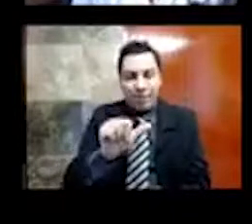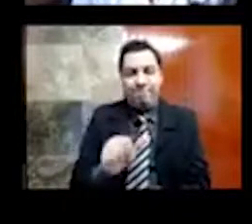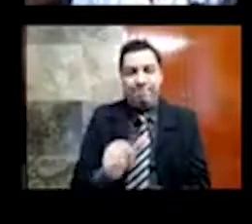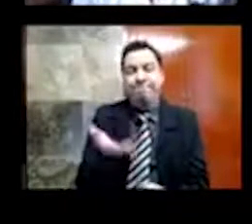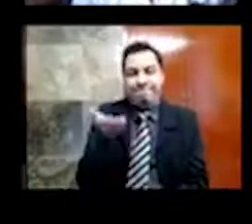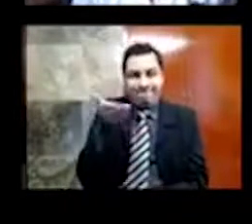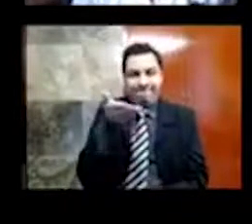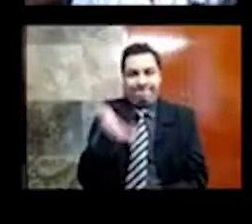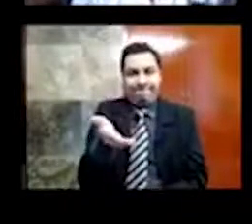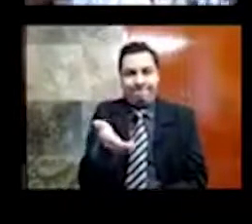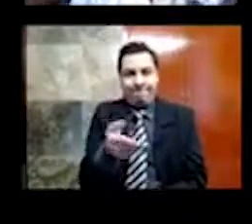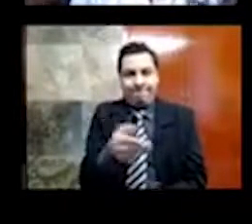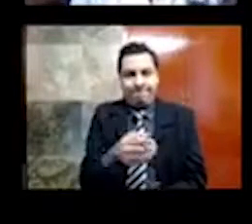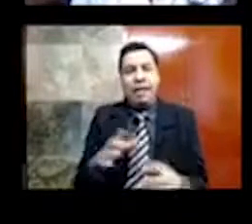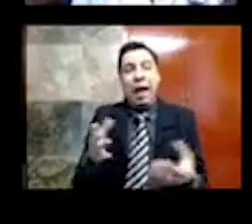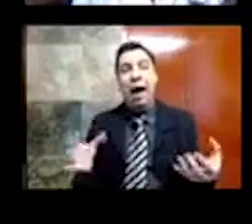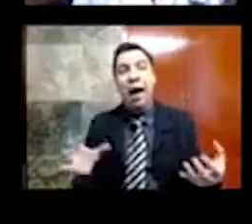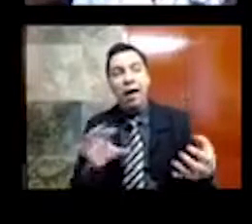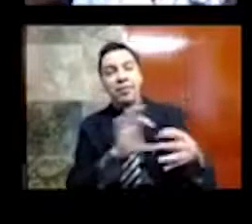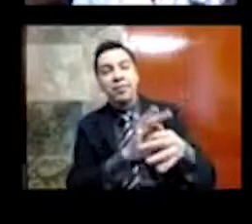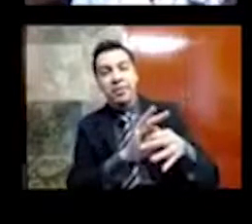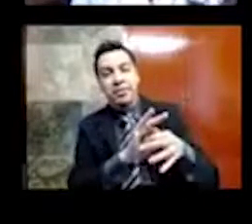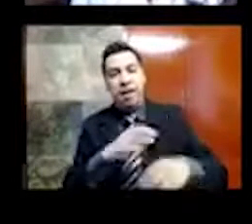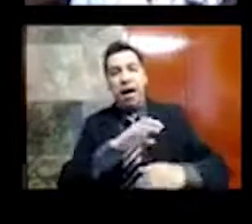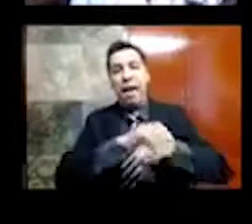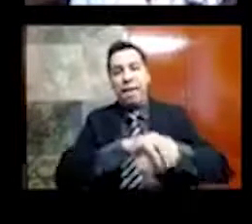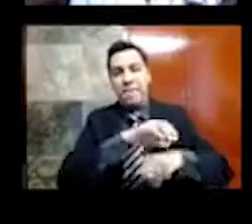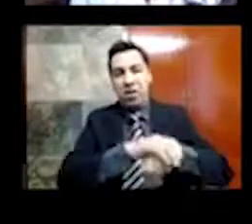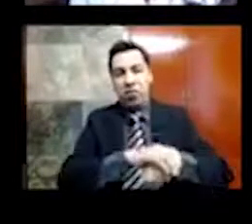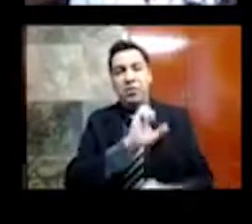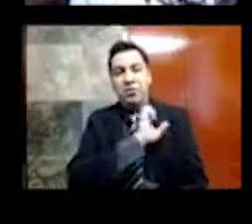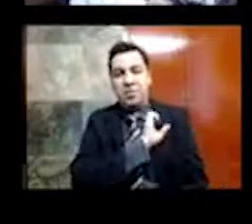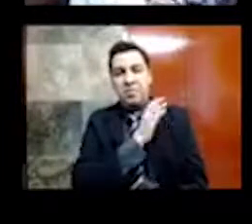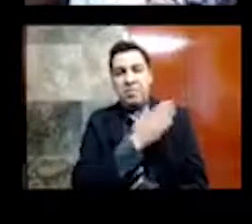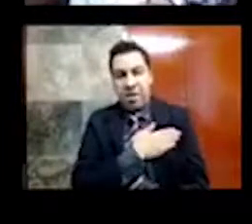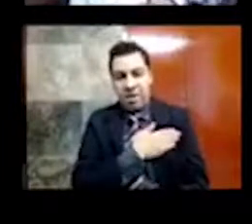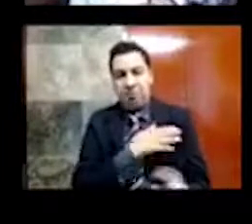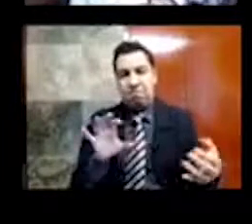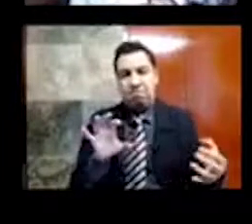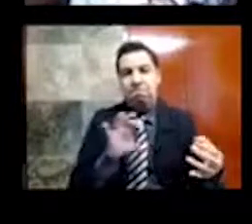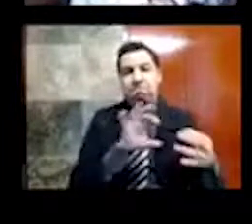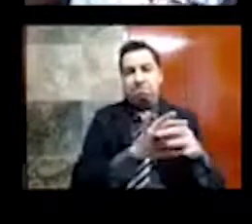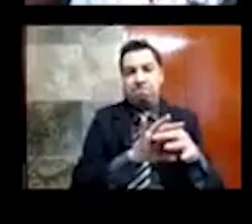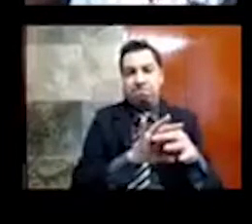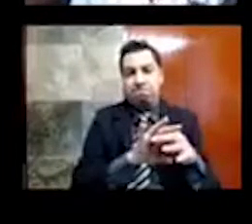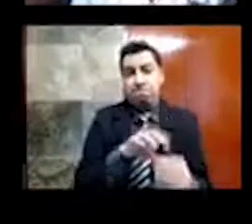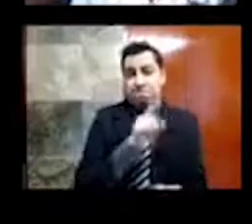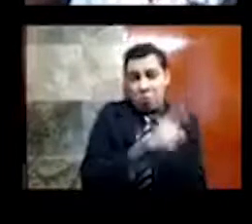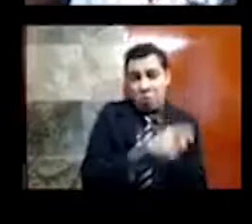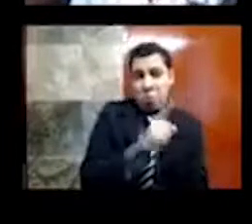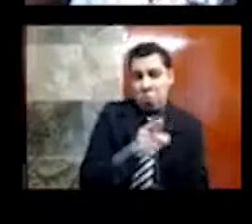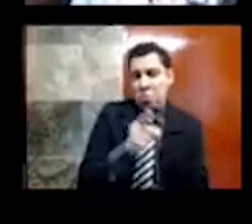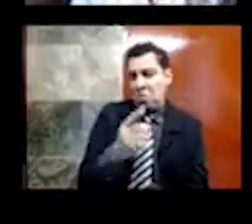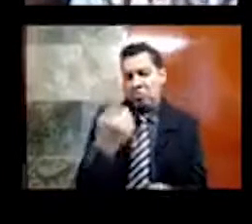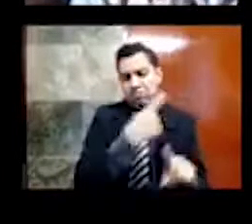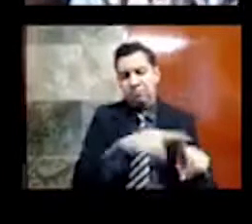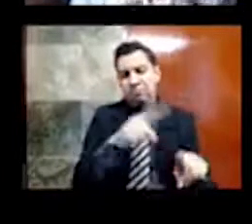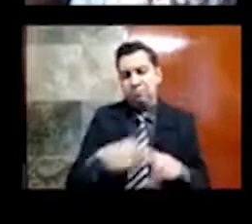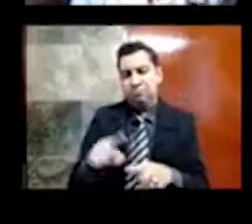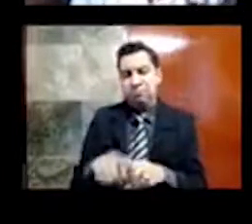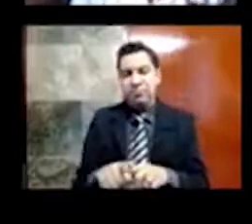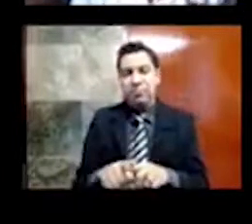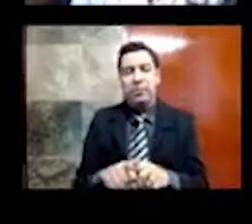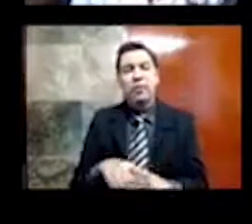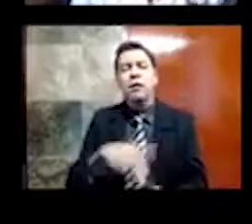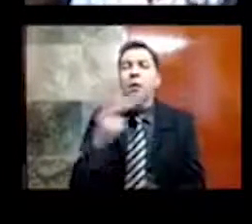con Cortés. Pero ahí están Tlahuesolotzin, Citlapopocatzin, en fin. Y esta alianza,